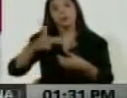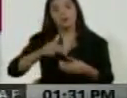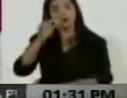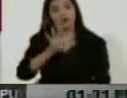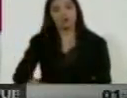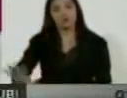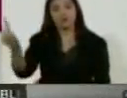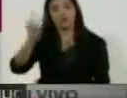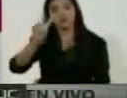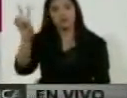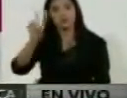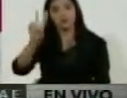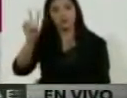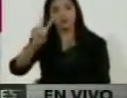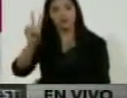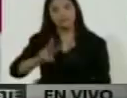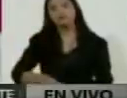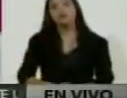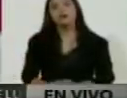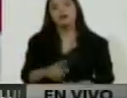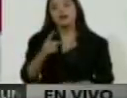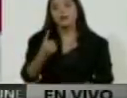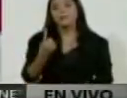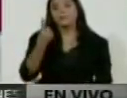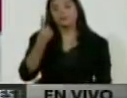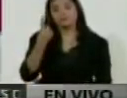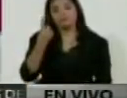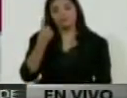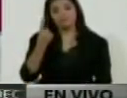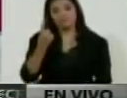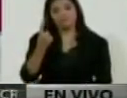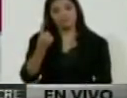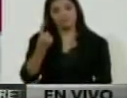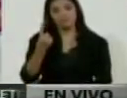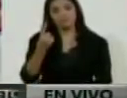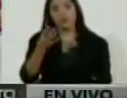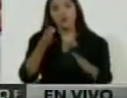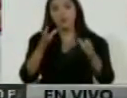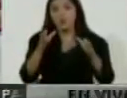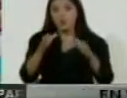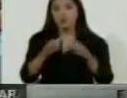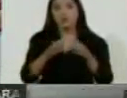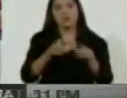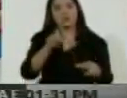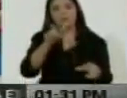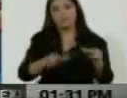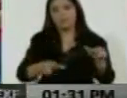Venezuela, la primera vez que un grupo de pioneros,